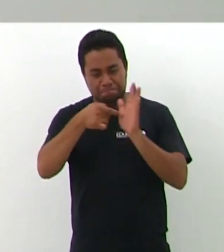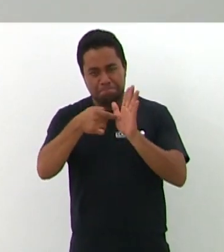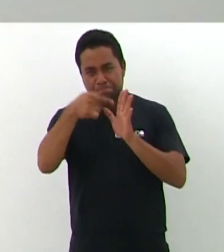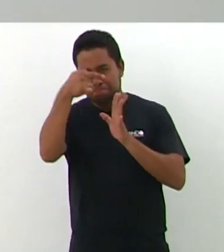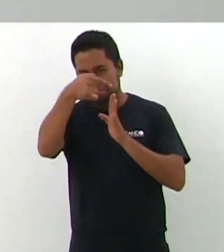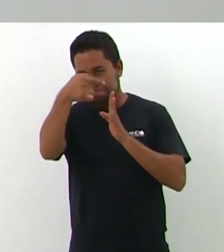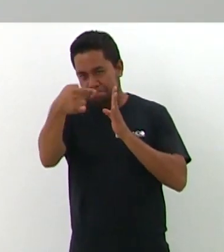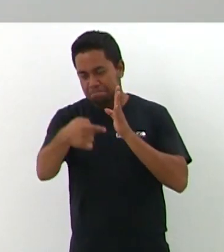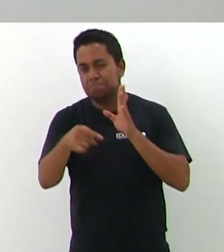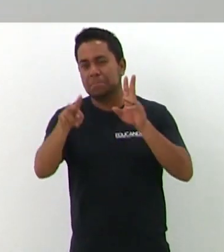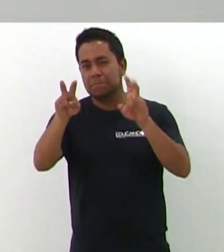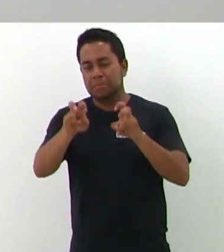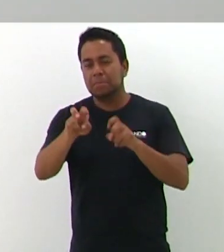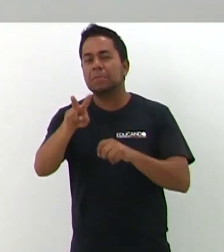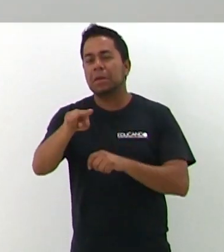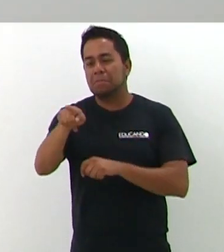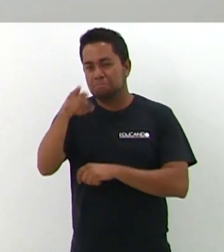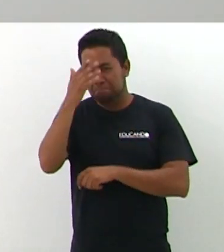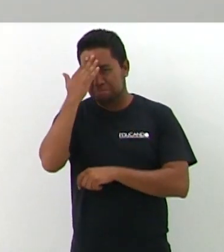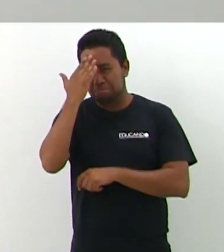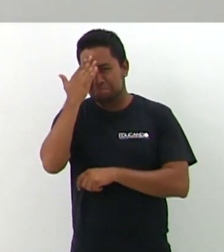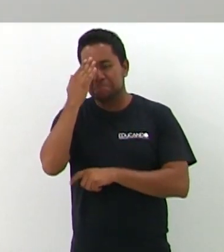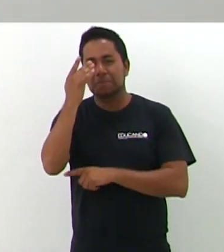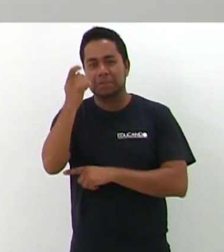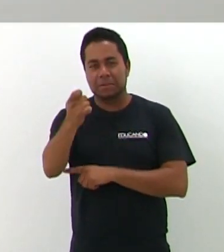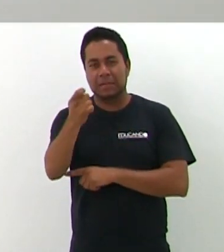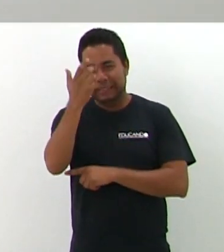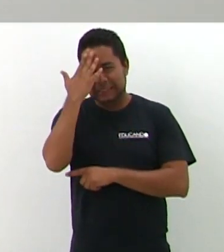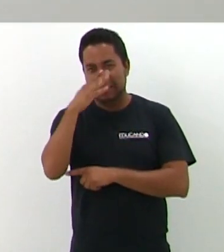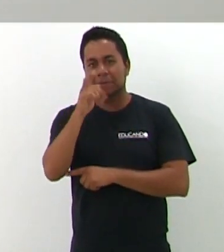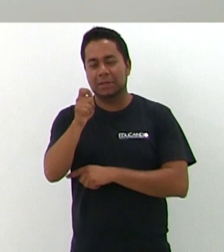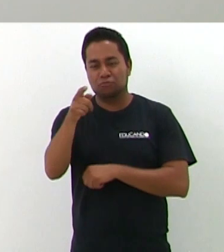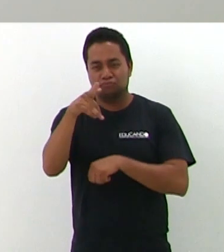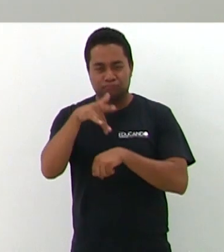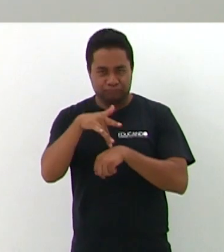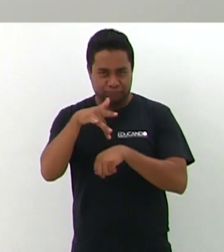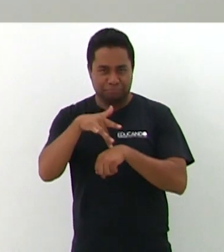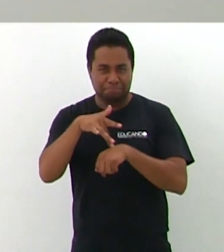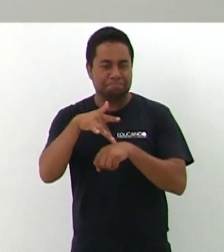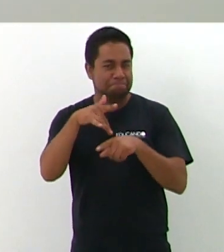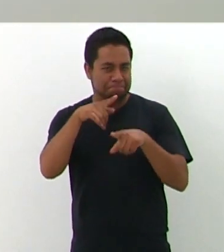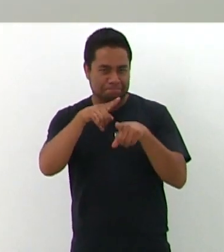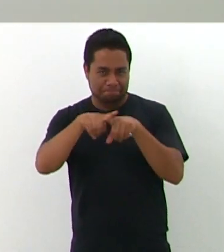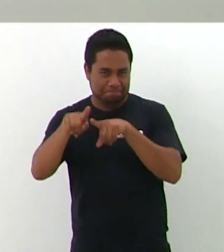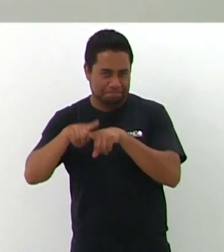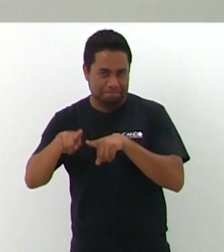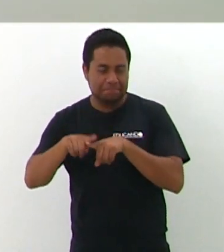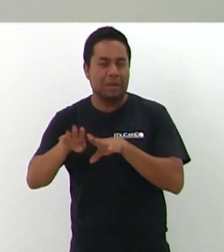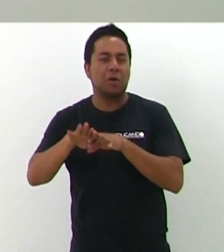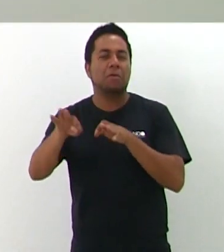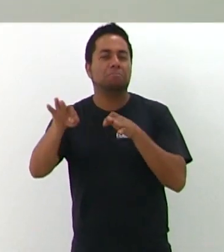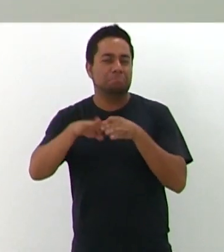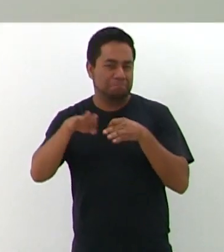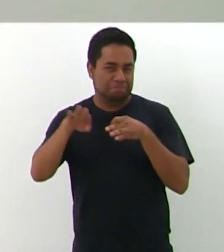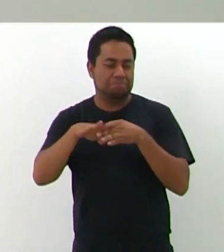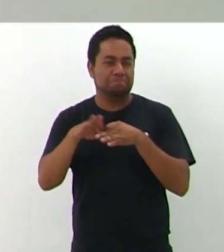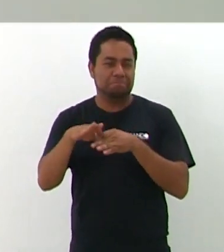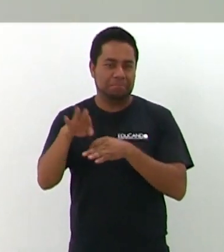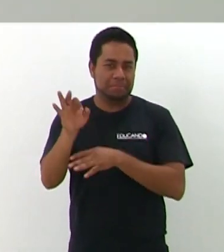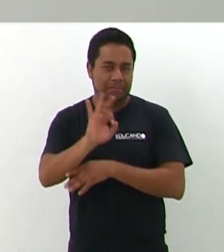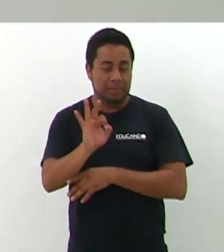traigo temas que, bueno, un tema que es muy conocido para ti y que lo experimentas, yo creo que con mucha frecuencia,